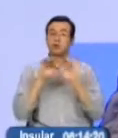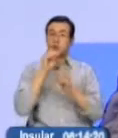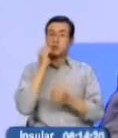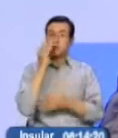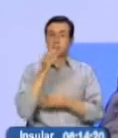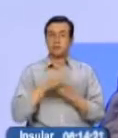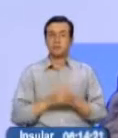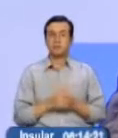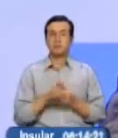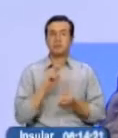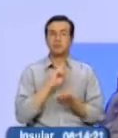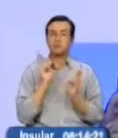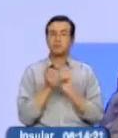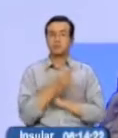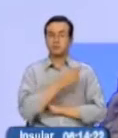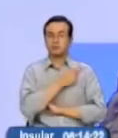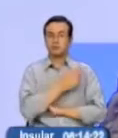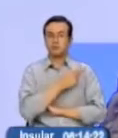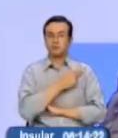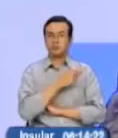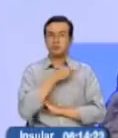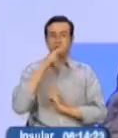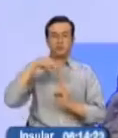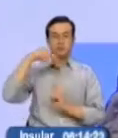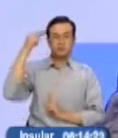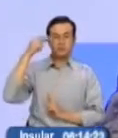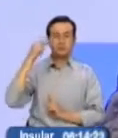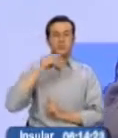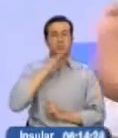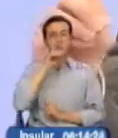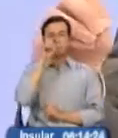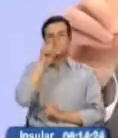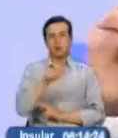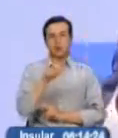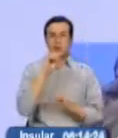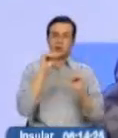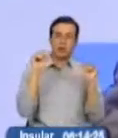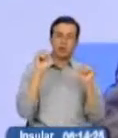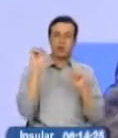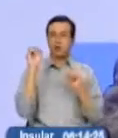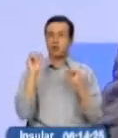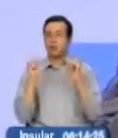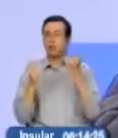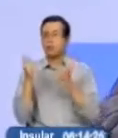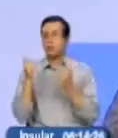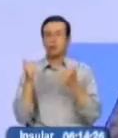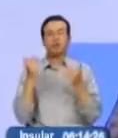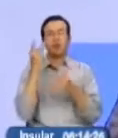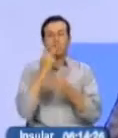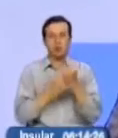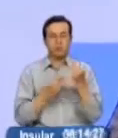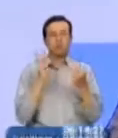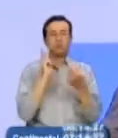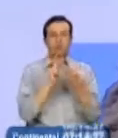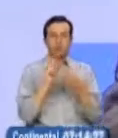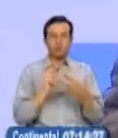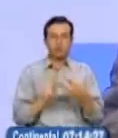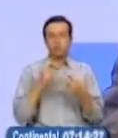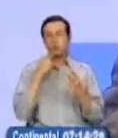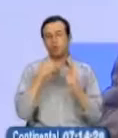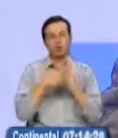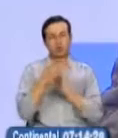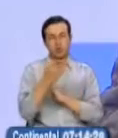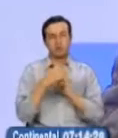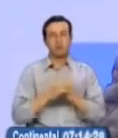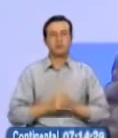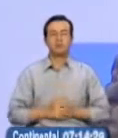señalar, porque en las reformas universitarias de la región, uno siempre tiene que elegir o calidad o democratización. Nosotros hemos hecho las dos cosas a la vez. Te doy ejemplos